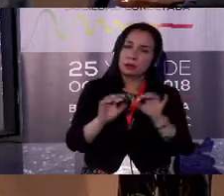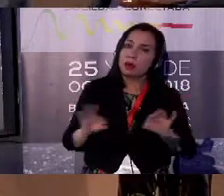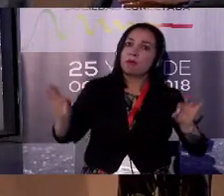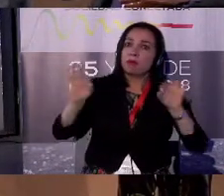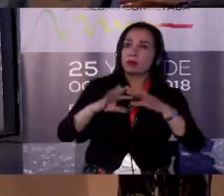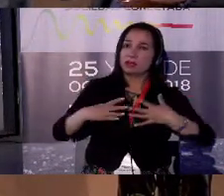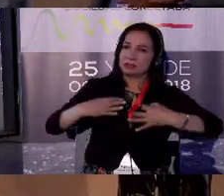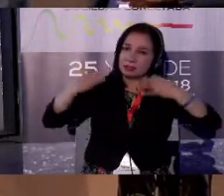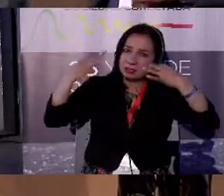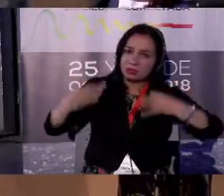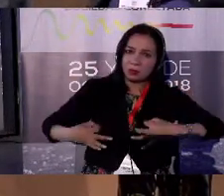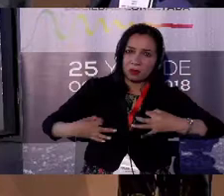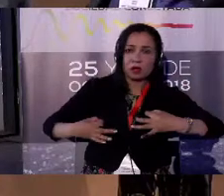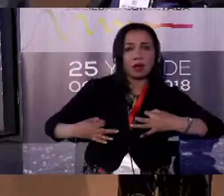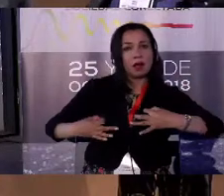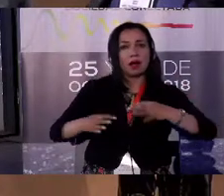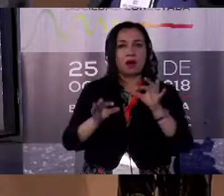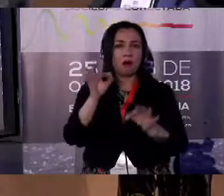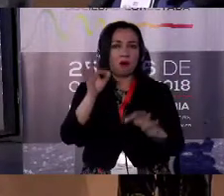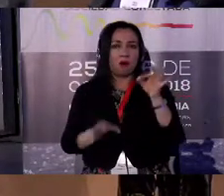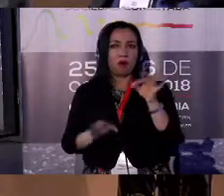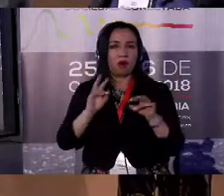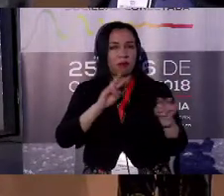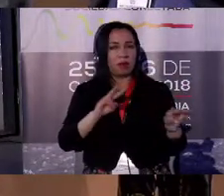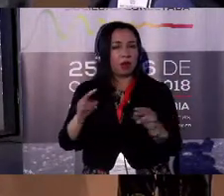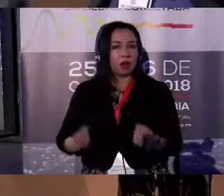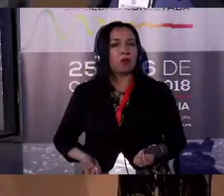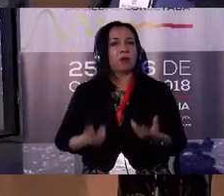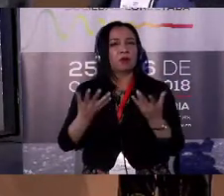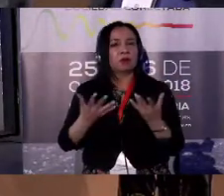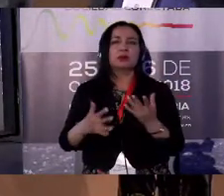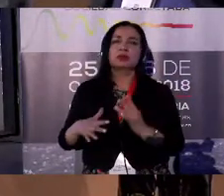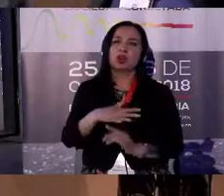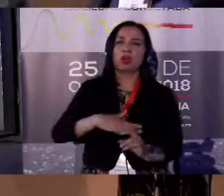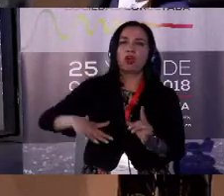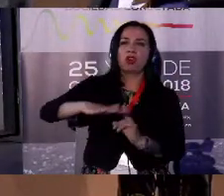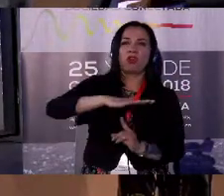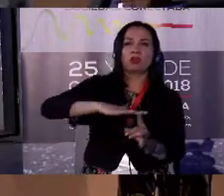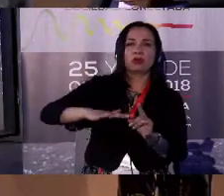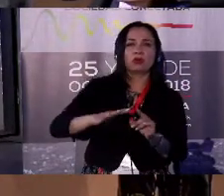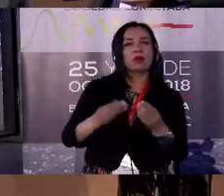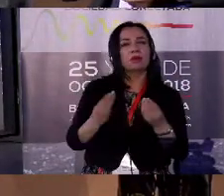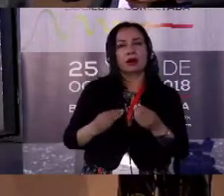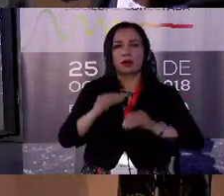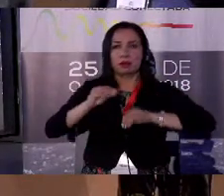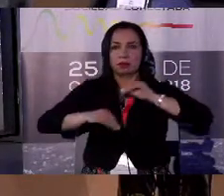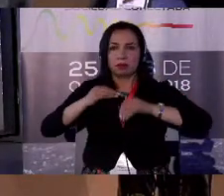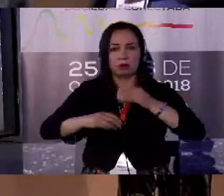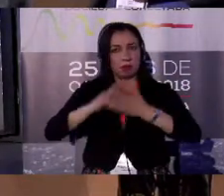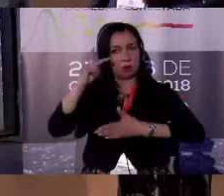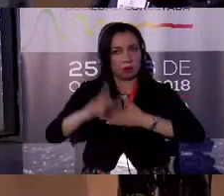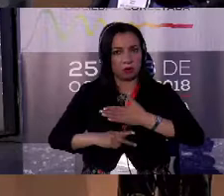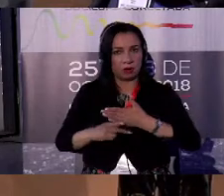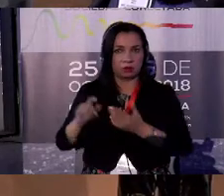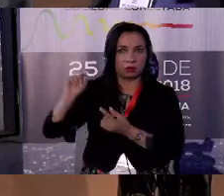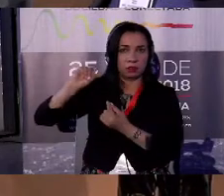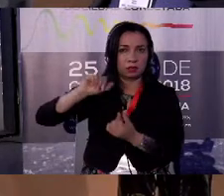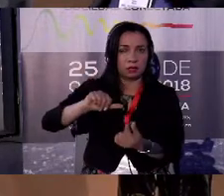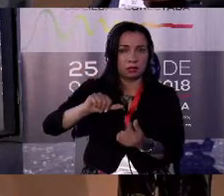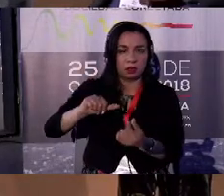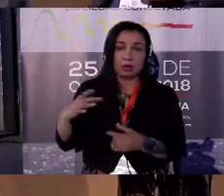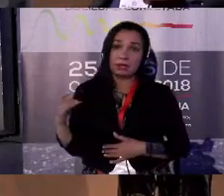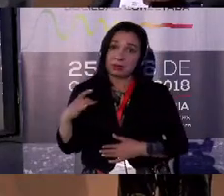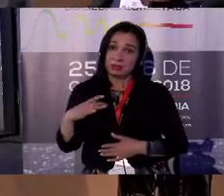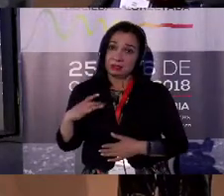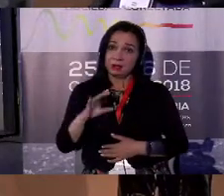seguridad jurídica, ¿no? Y de cómo se generan las condiciones para que se puedan desarrollar proyectos de inversión. En el caso de Chile y de